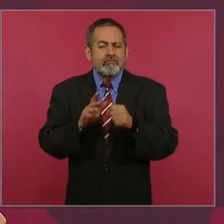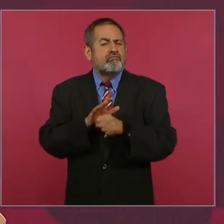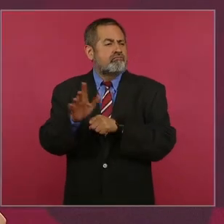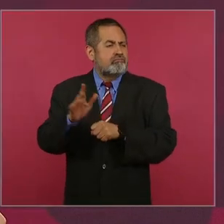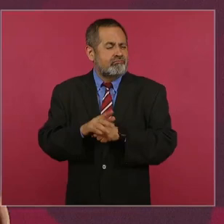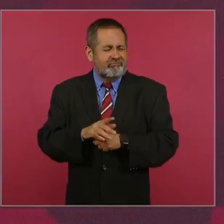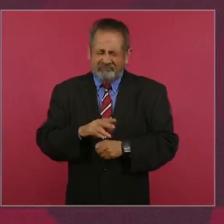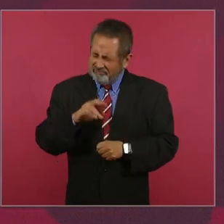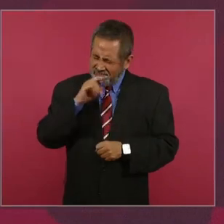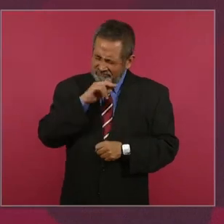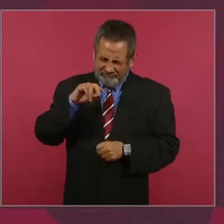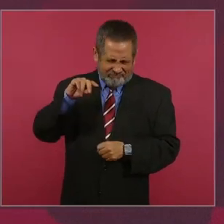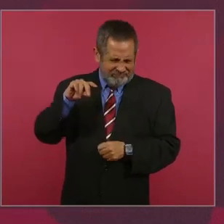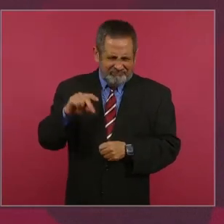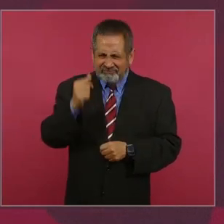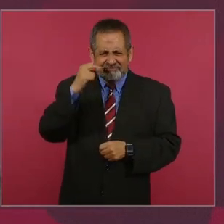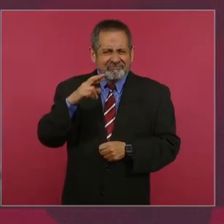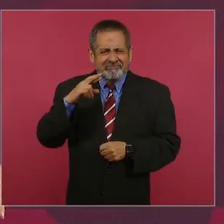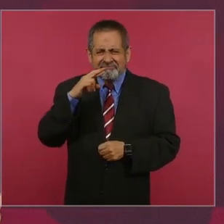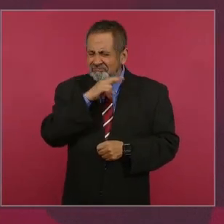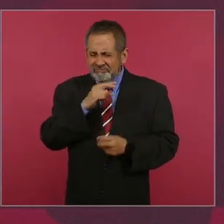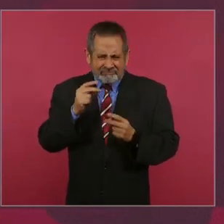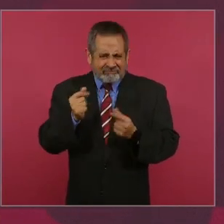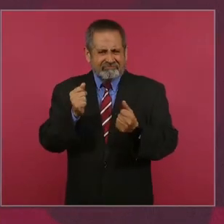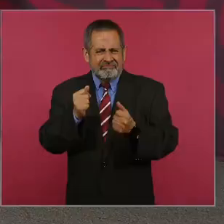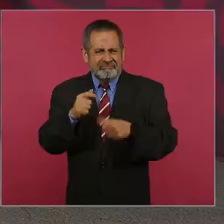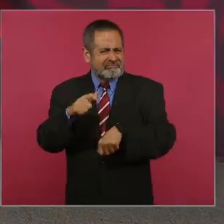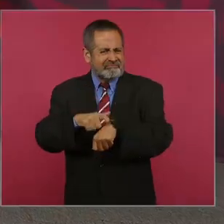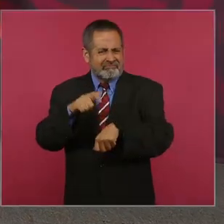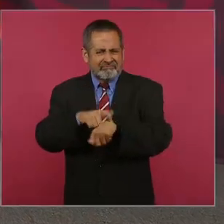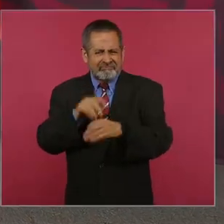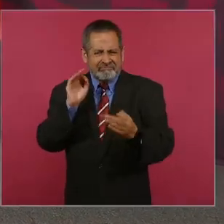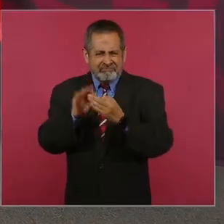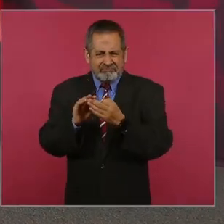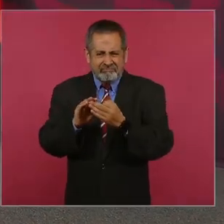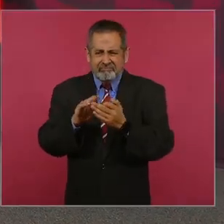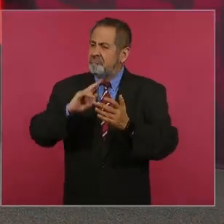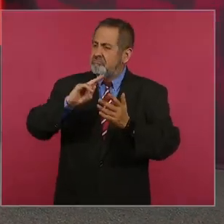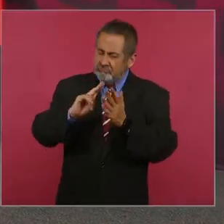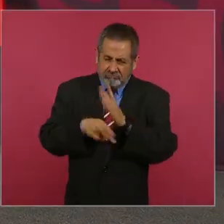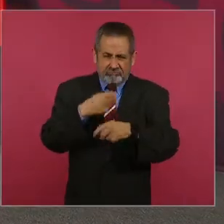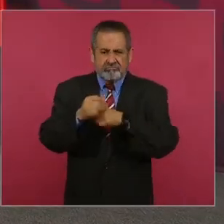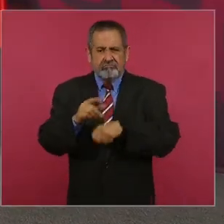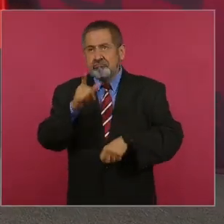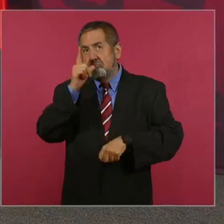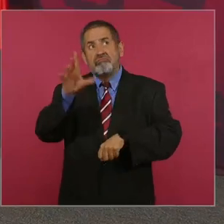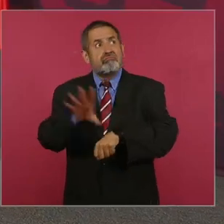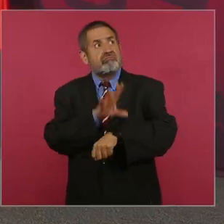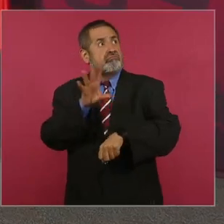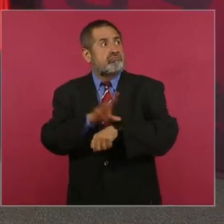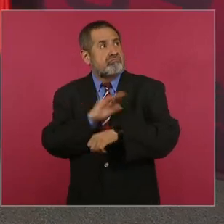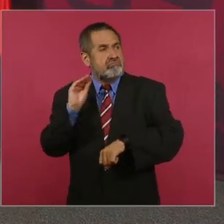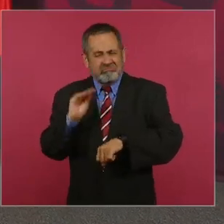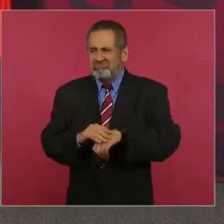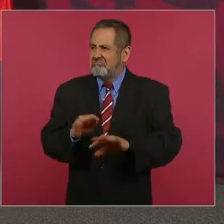en tan poco tiempo se restablece el servicio de energía eléctrica